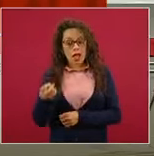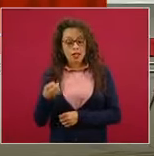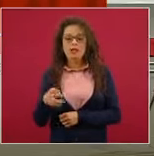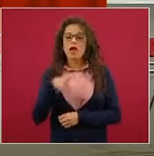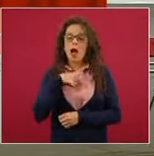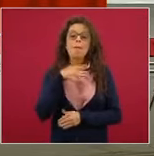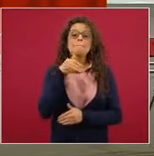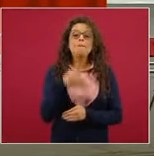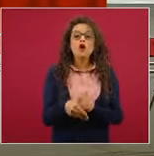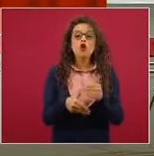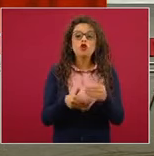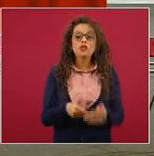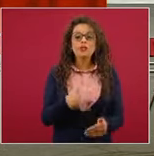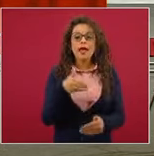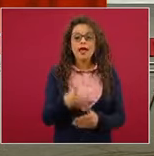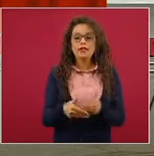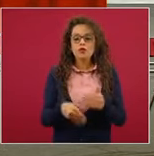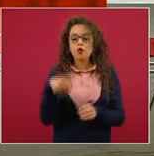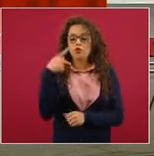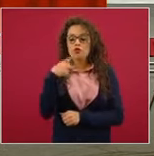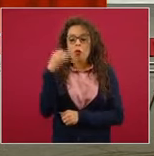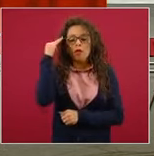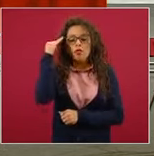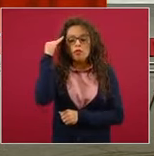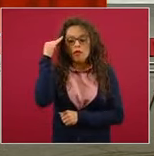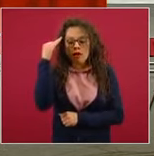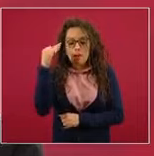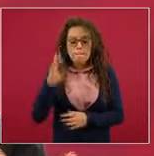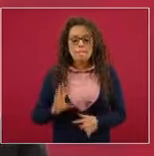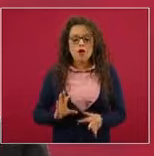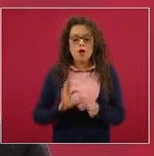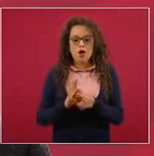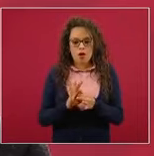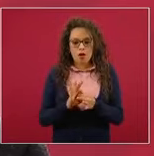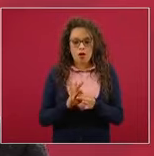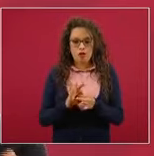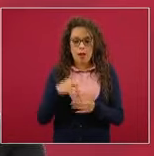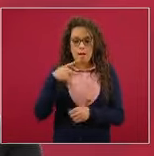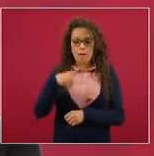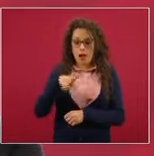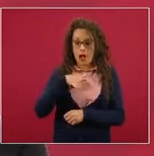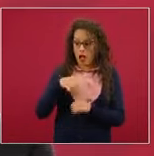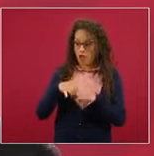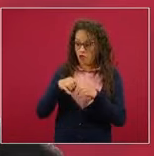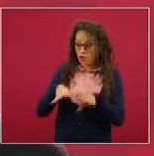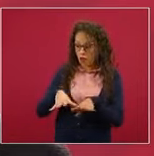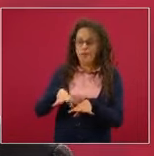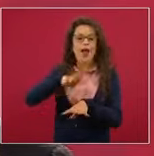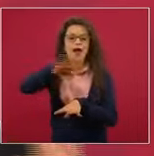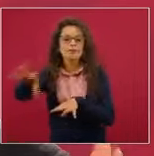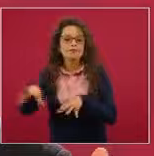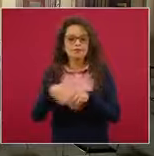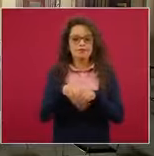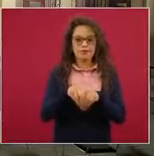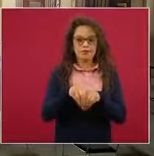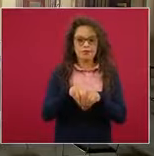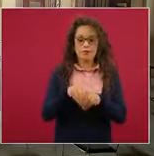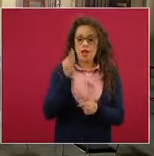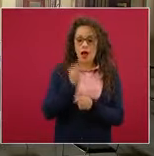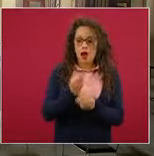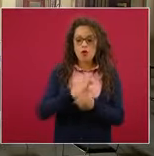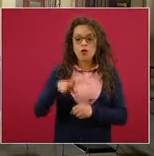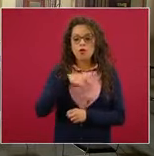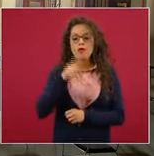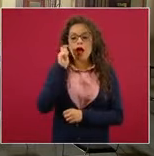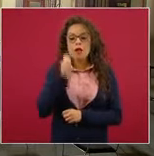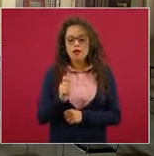su tiempo, pero se va incorporando la información tan pronto surge. En este momento incorporamos un paquete de